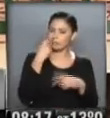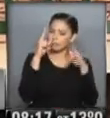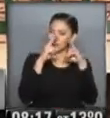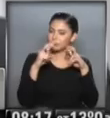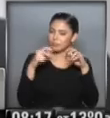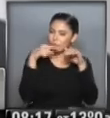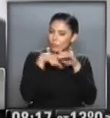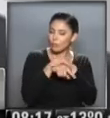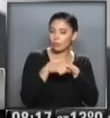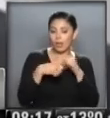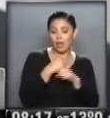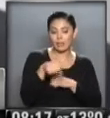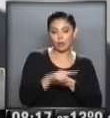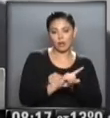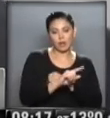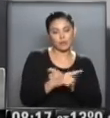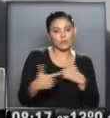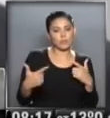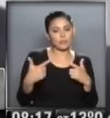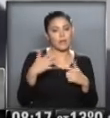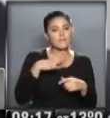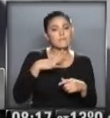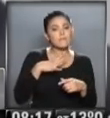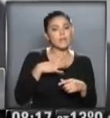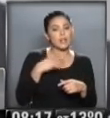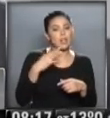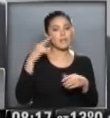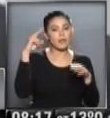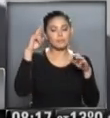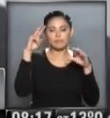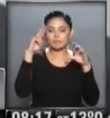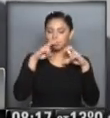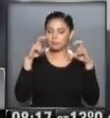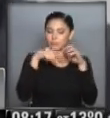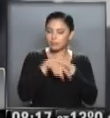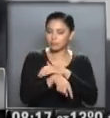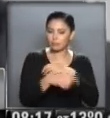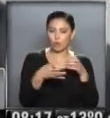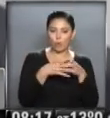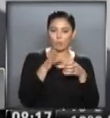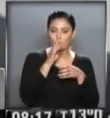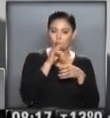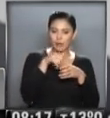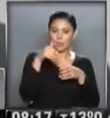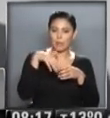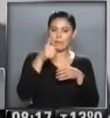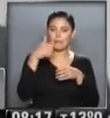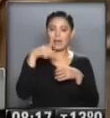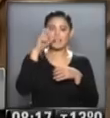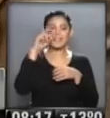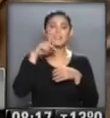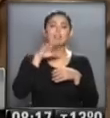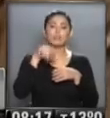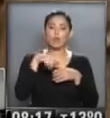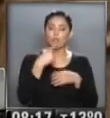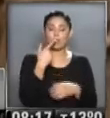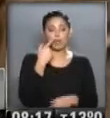investigue cosa que hasta ahora no ha sucedido y que se llegue al fondo de la cuestión el caso de Clarín el caso de maeto es un caso emblemático pero no